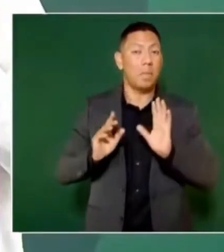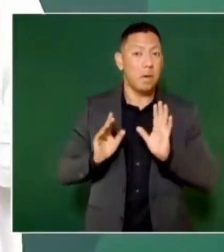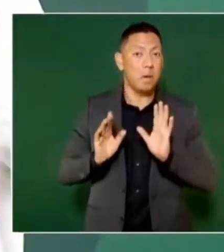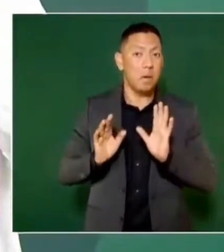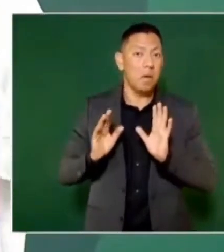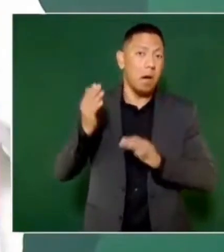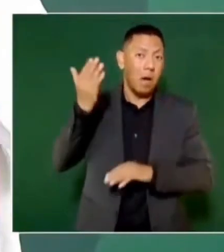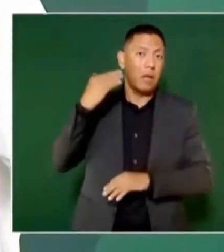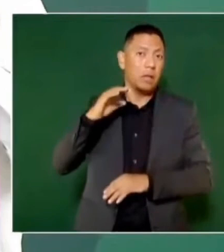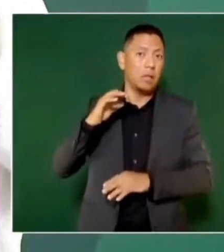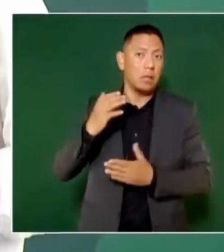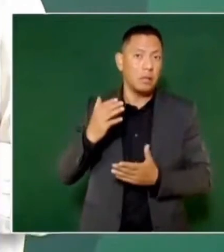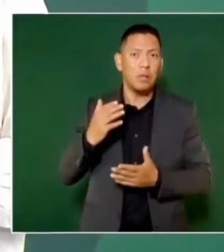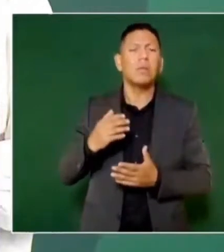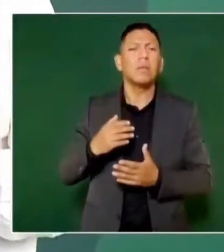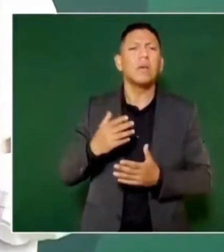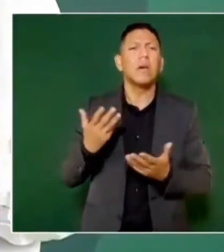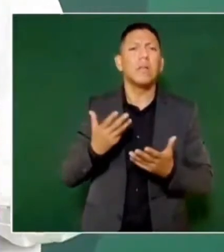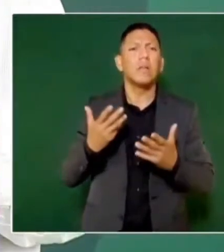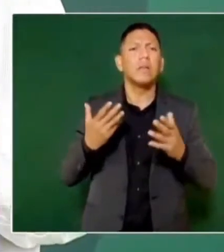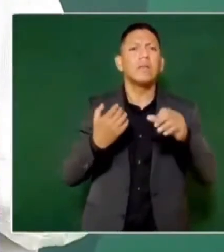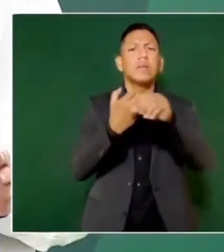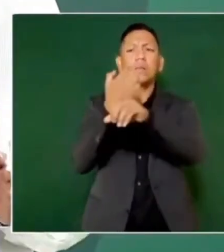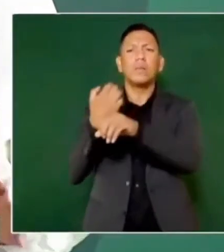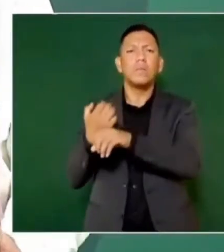a los gobernadores.